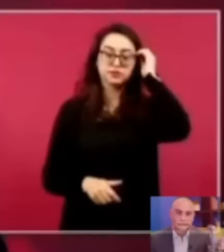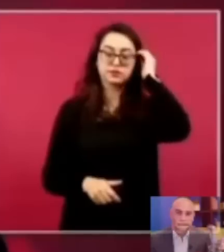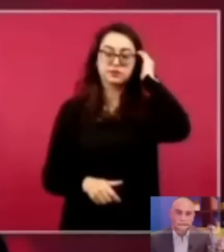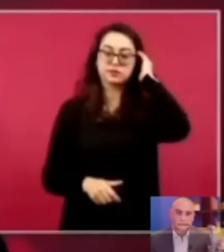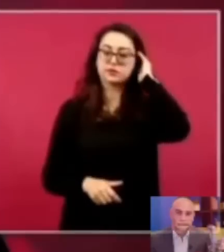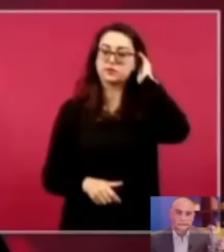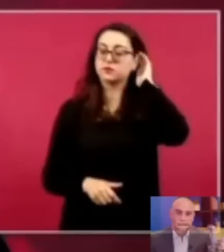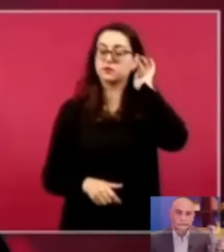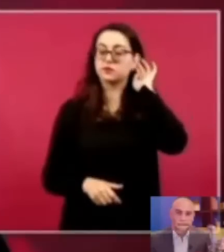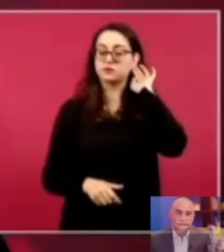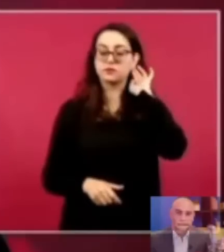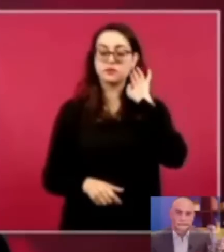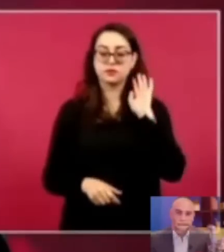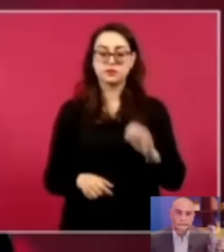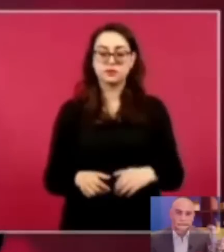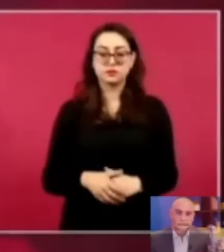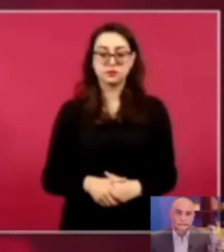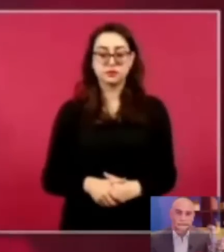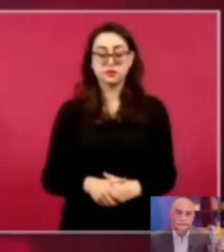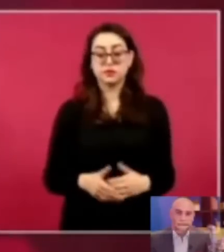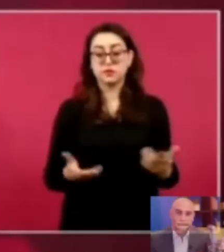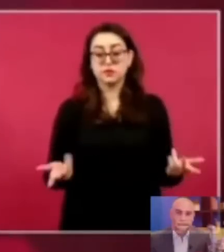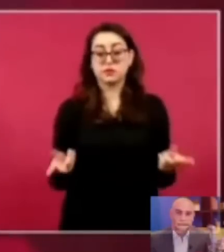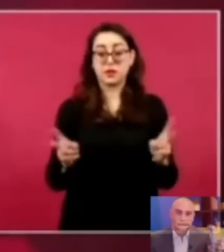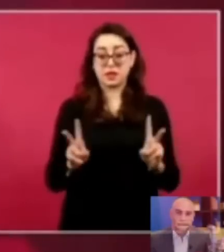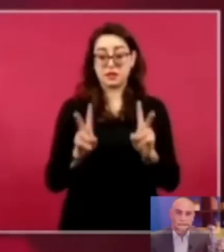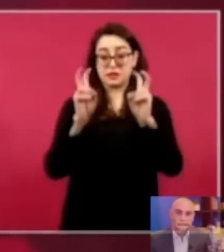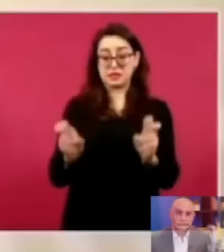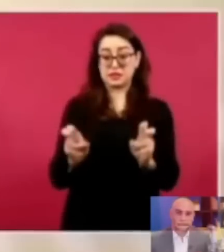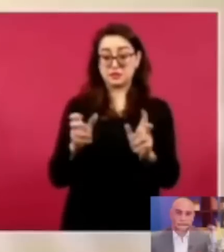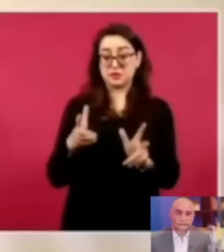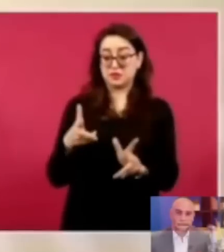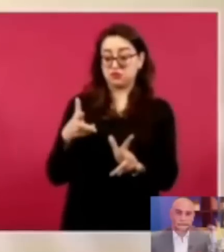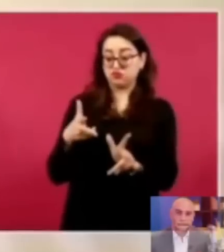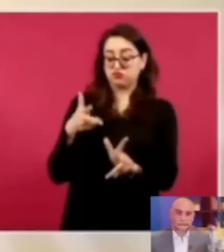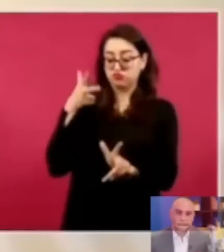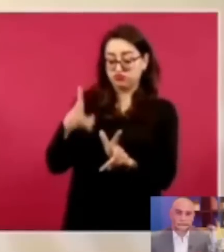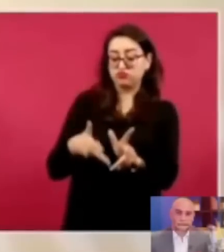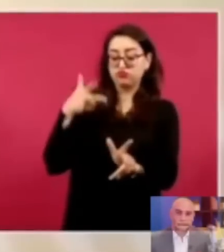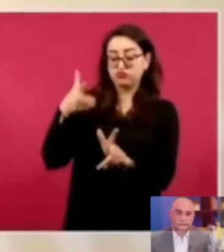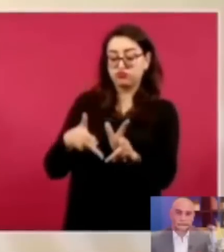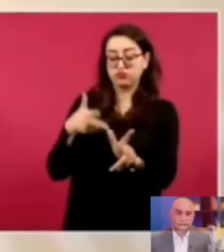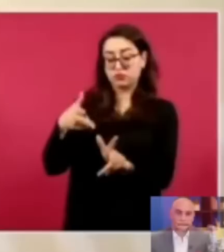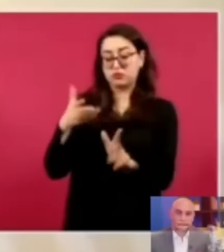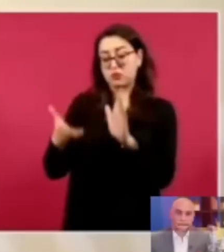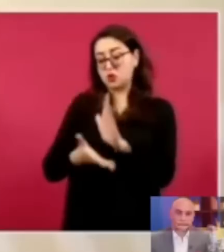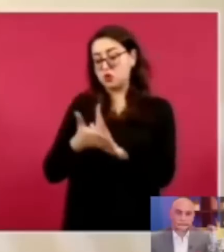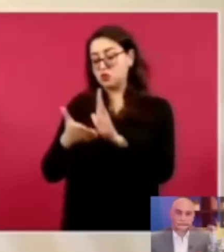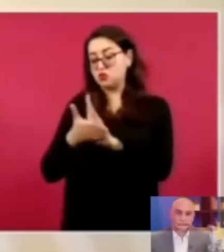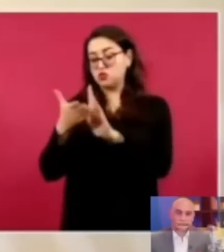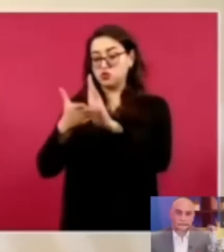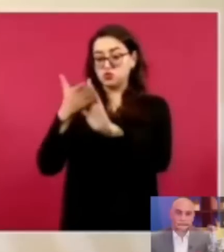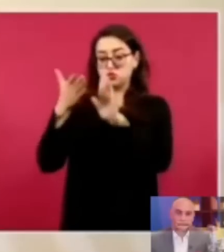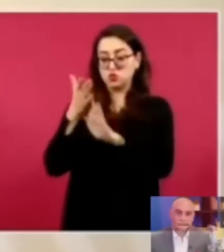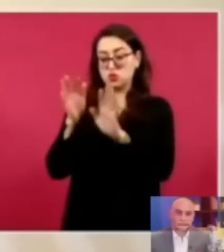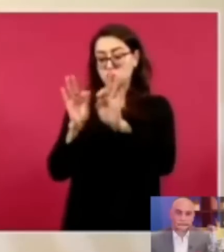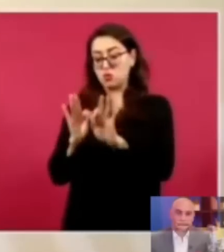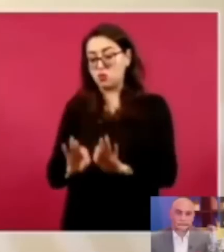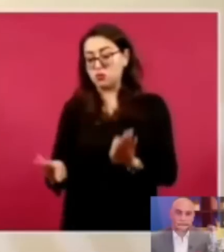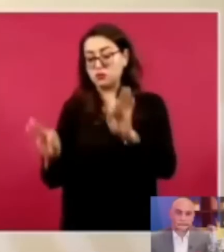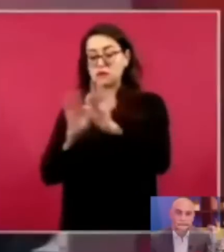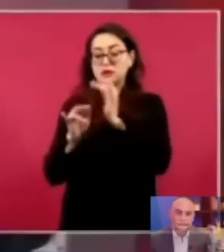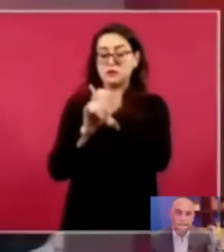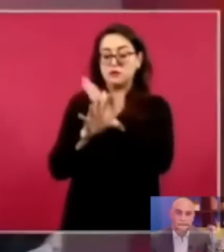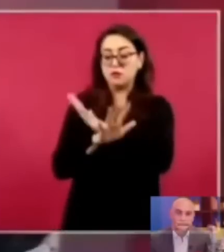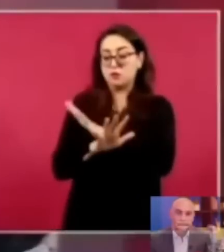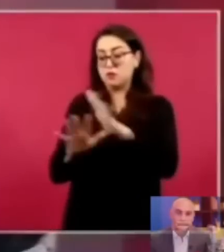de seguridad nacional o de interés público no significa que no se